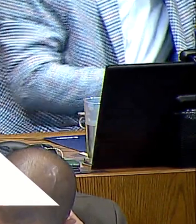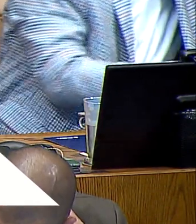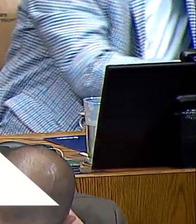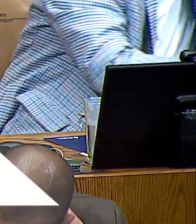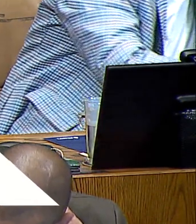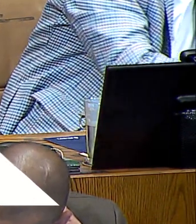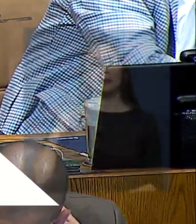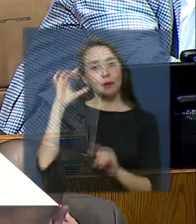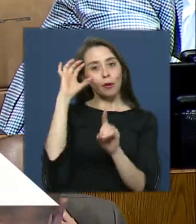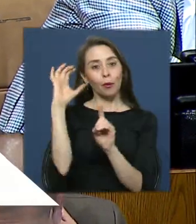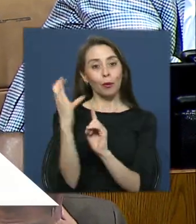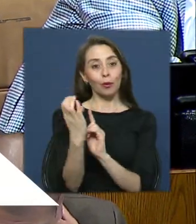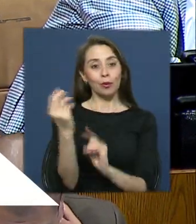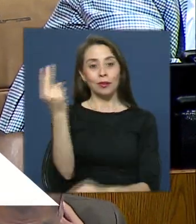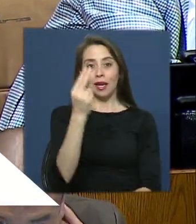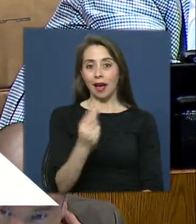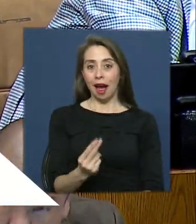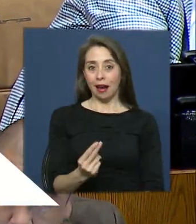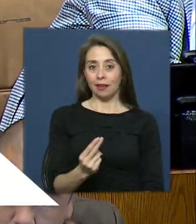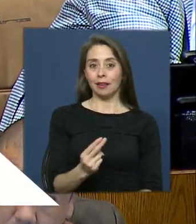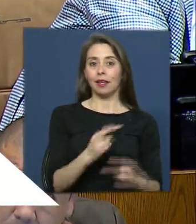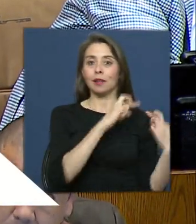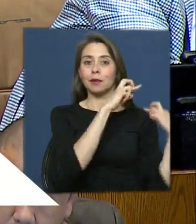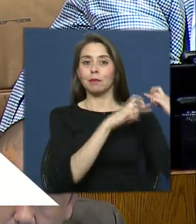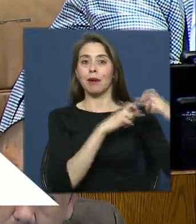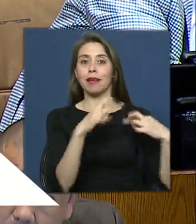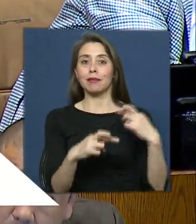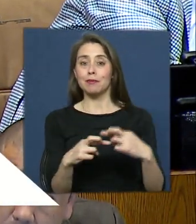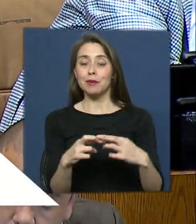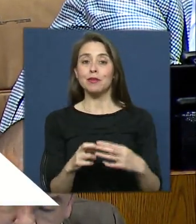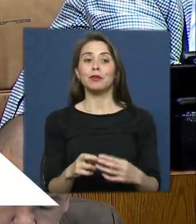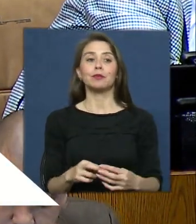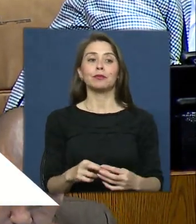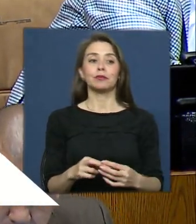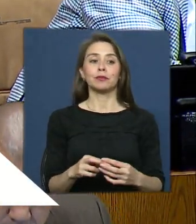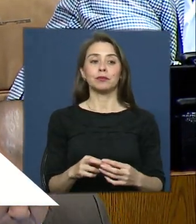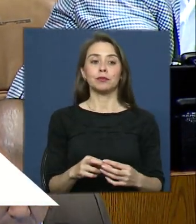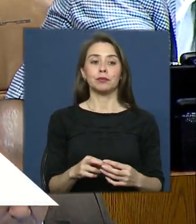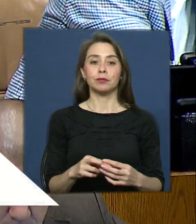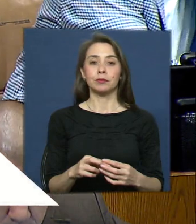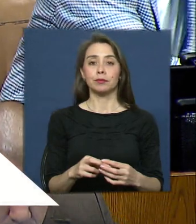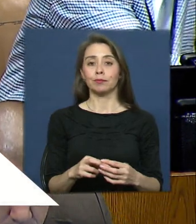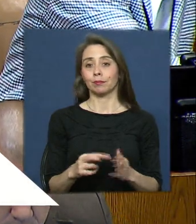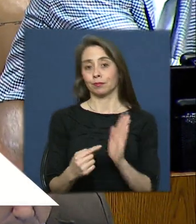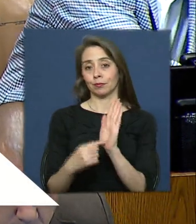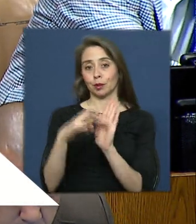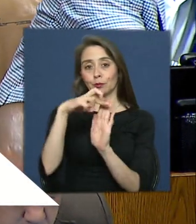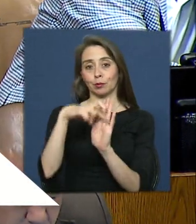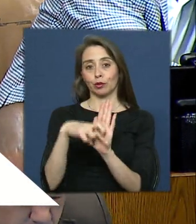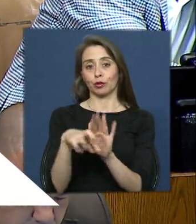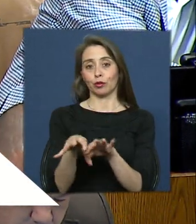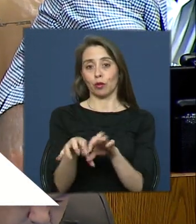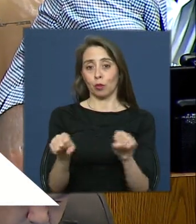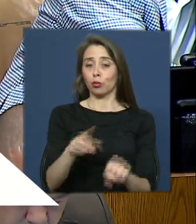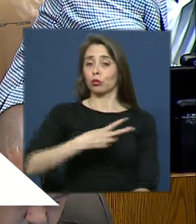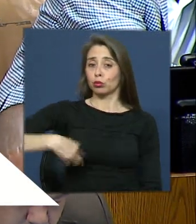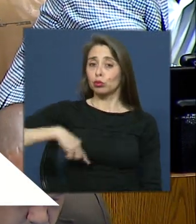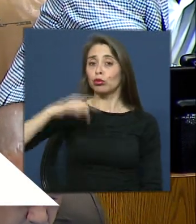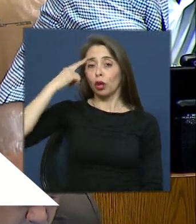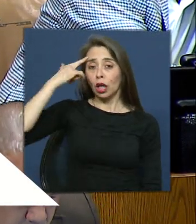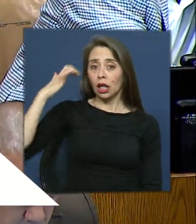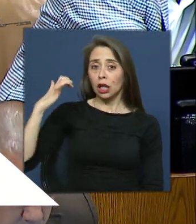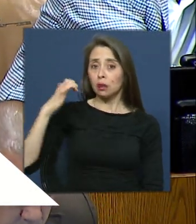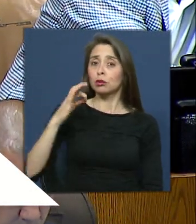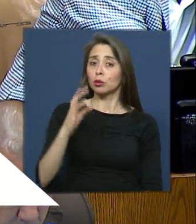Cultura y las Artes y el Patrimonio. Y creemos que efectivamente este proyecto de resolución se